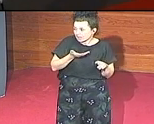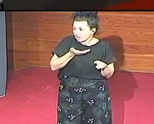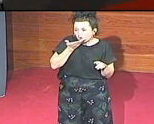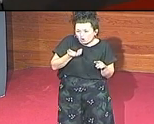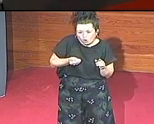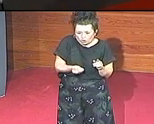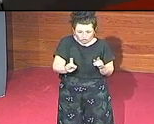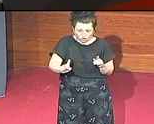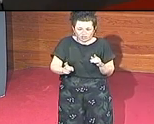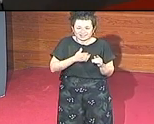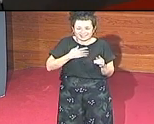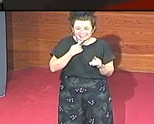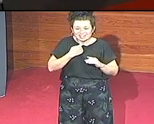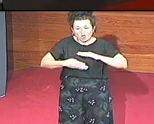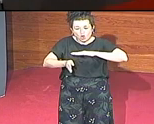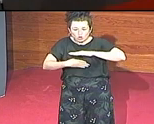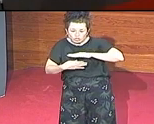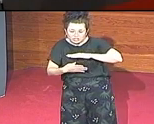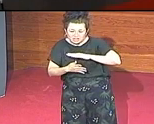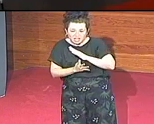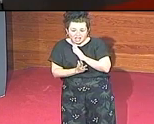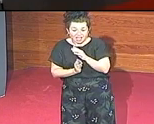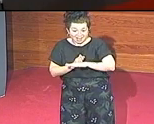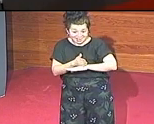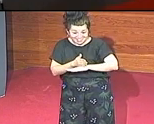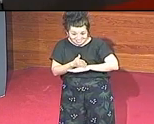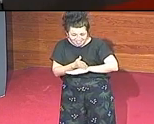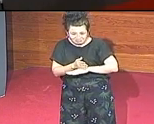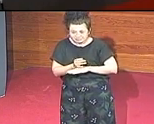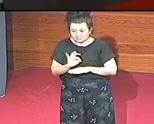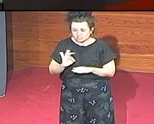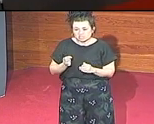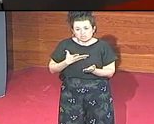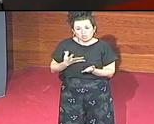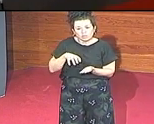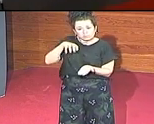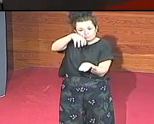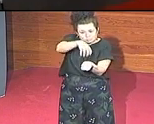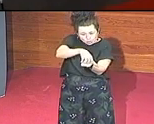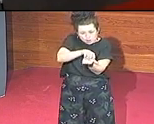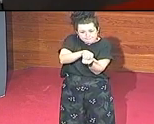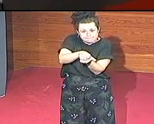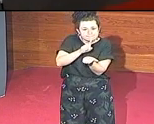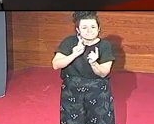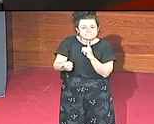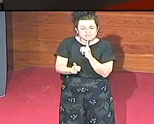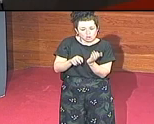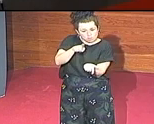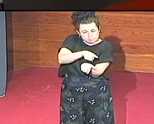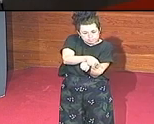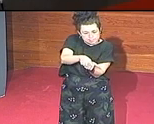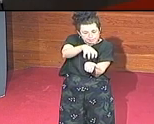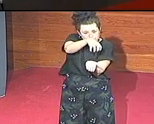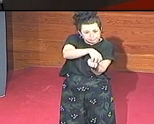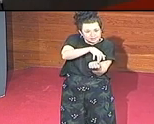la cocina de leña y puedo contarle sobre un mapa de bilbao donde se asentaban esos barrios un poco